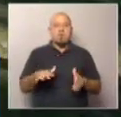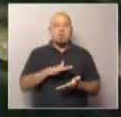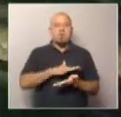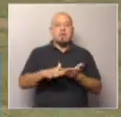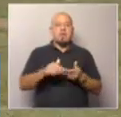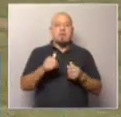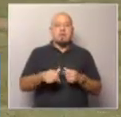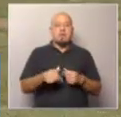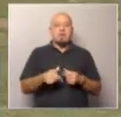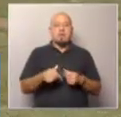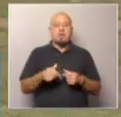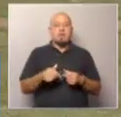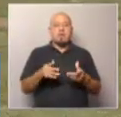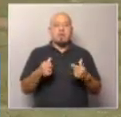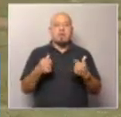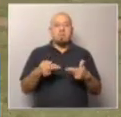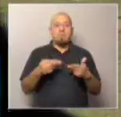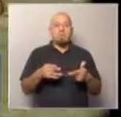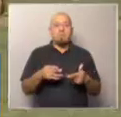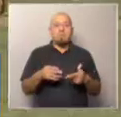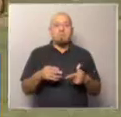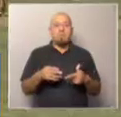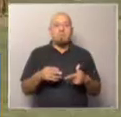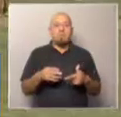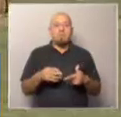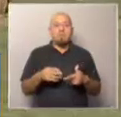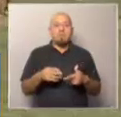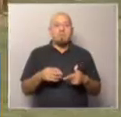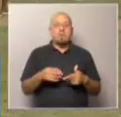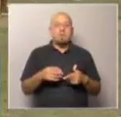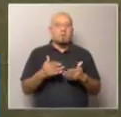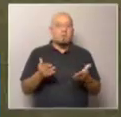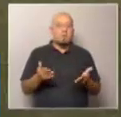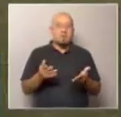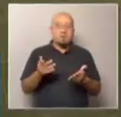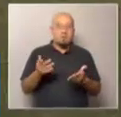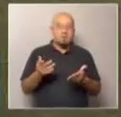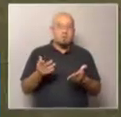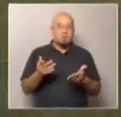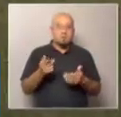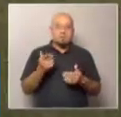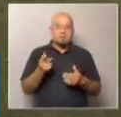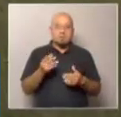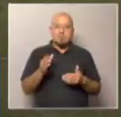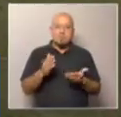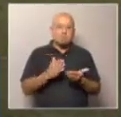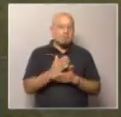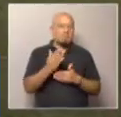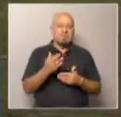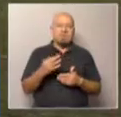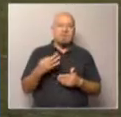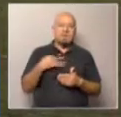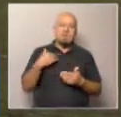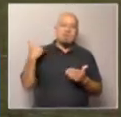Niños y niñas lo que quieren es el campito y el fútbol. Ahí está. Eso es, como te digo, toda la vida existió y, como